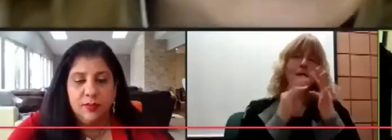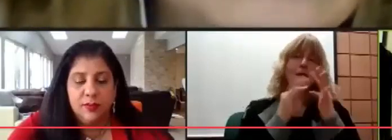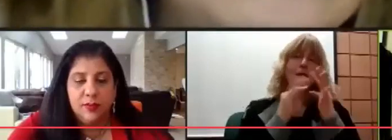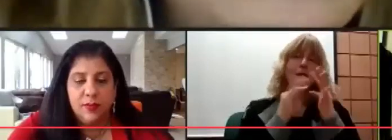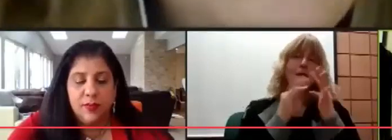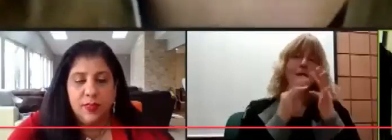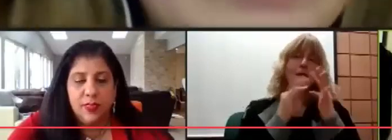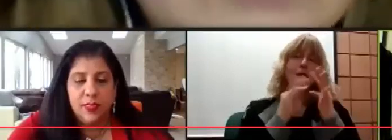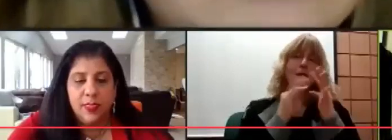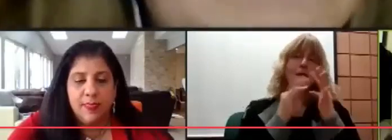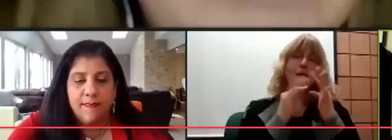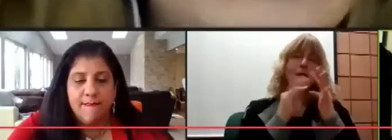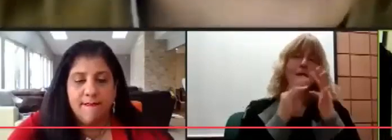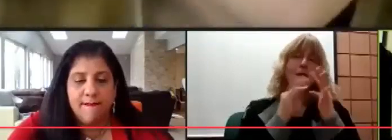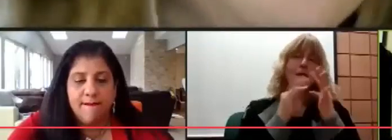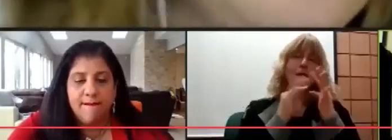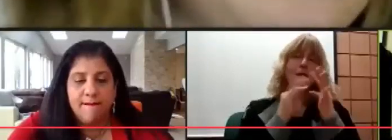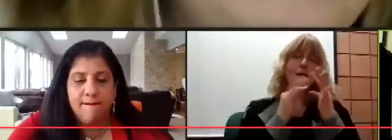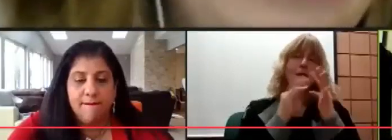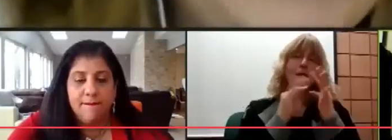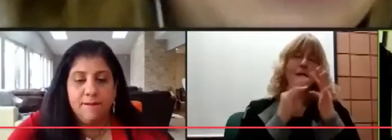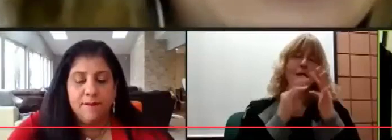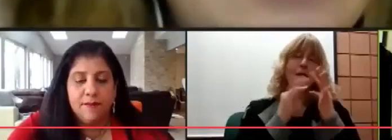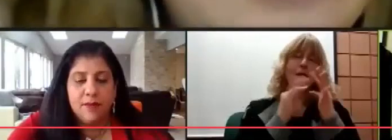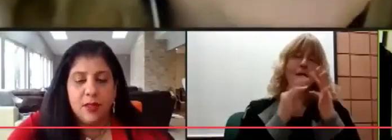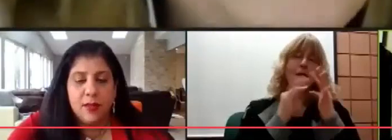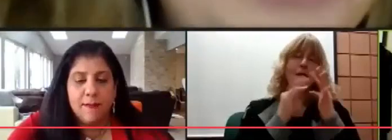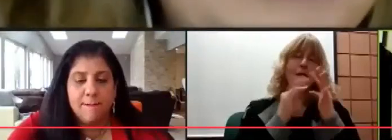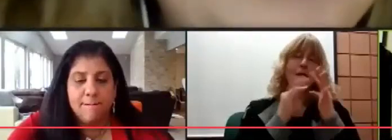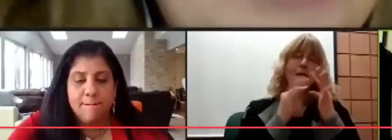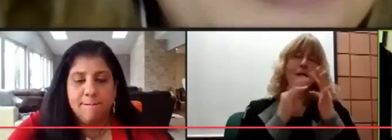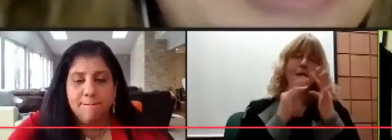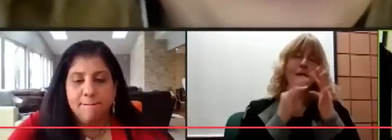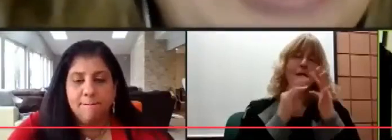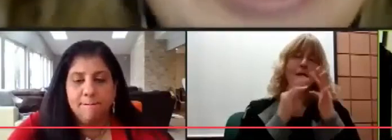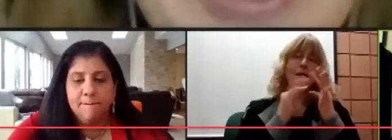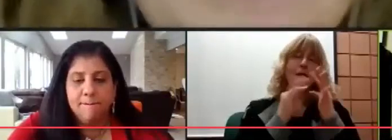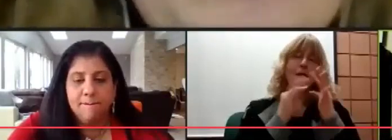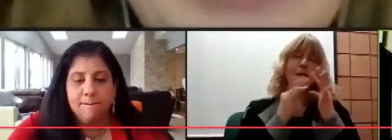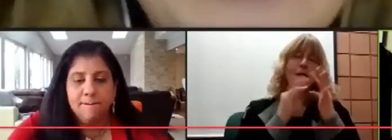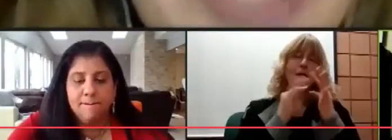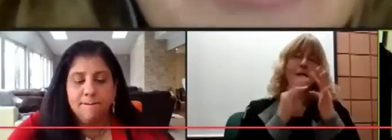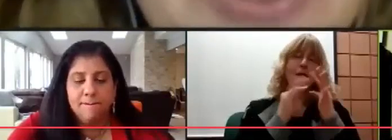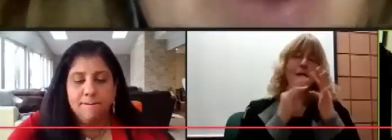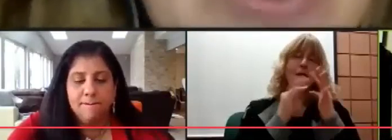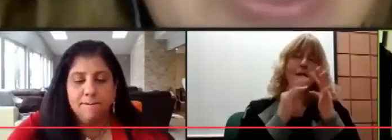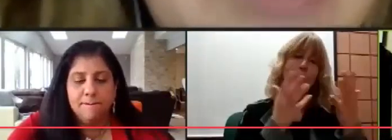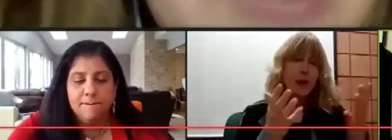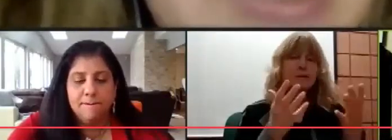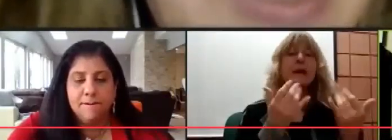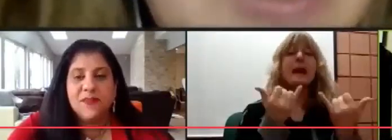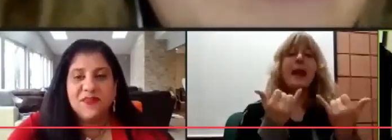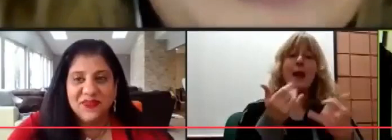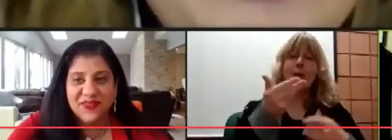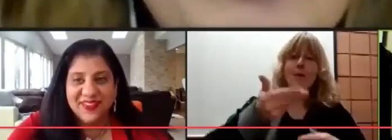tan valiosa y el que es ha sido directo y también los recursos que nos ha proveído para nuestras familias